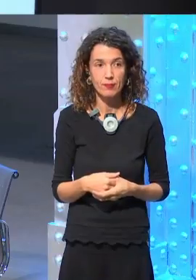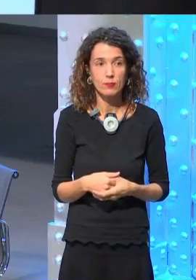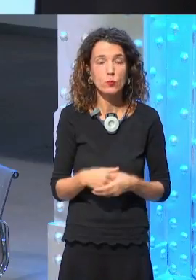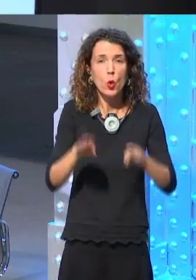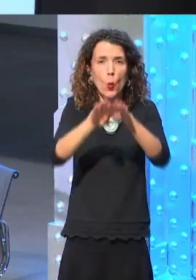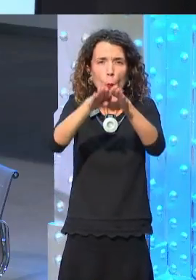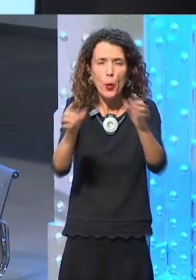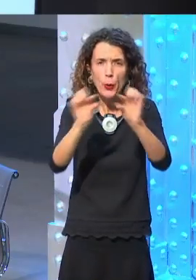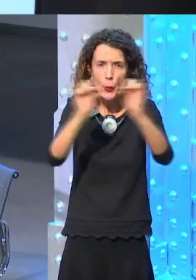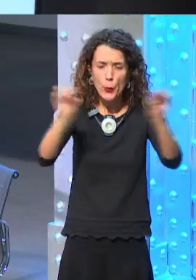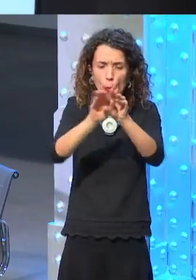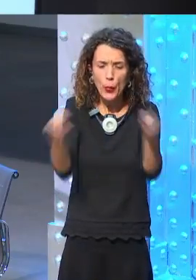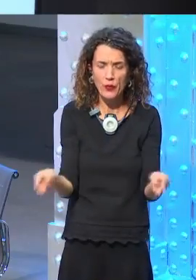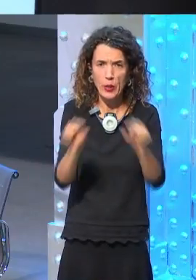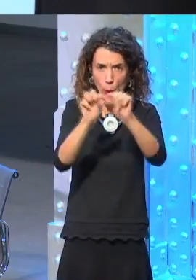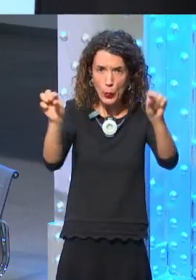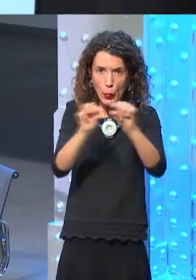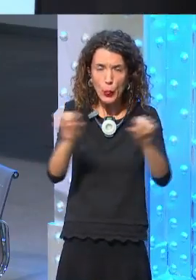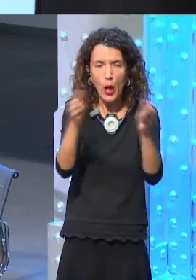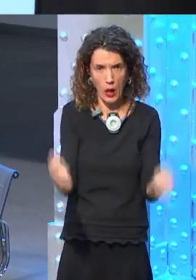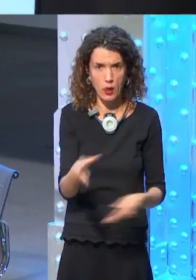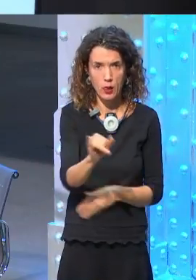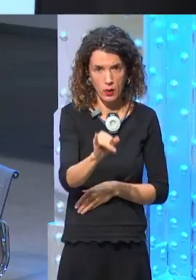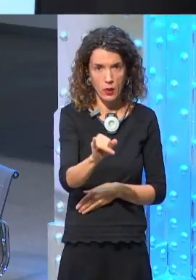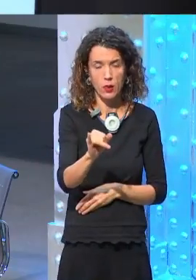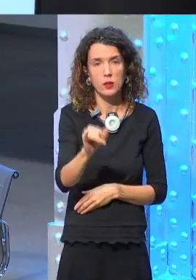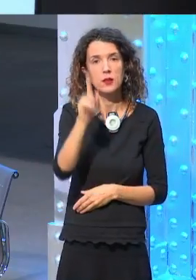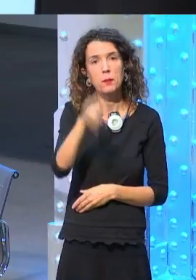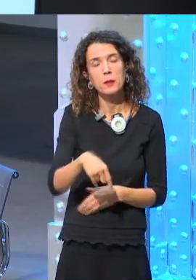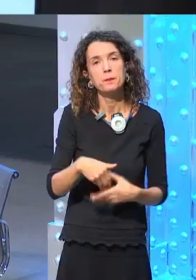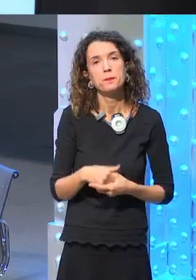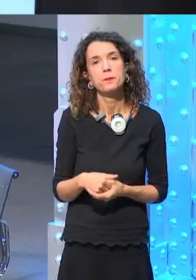Tiene bordes muy finos, muy afilados, y